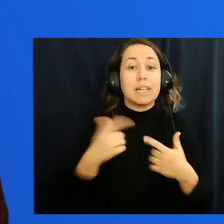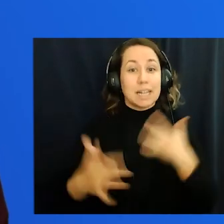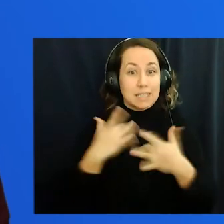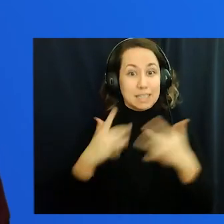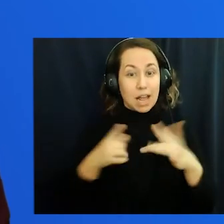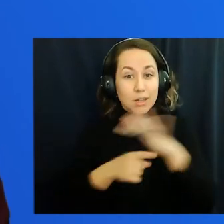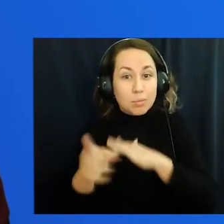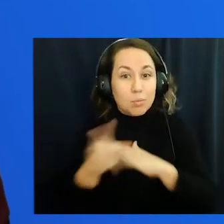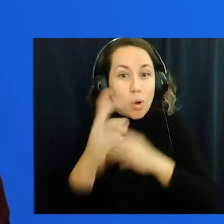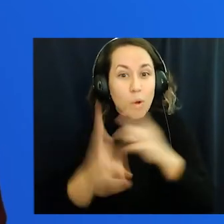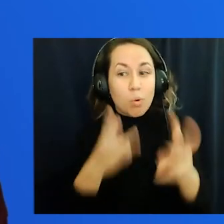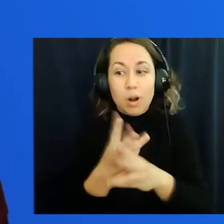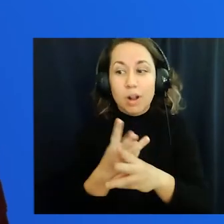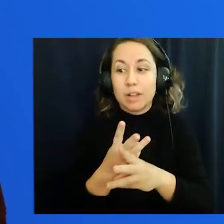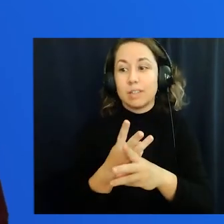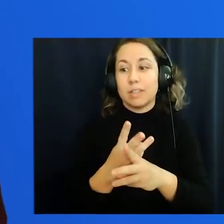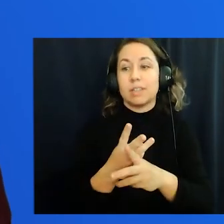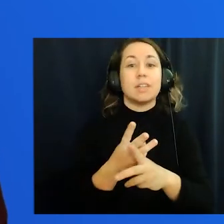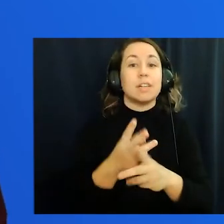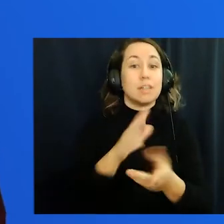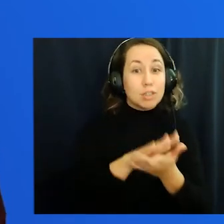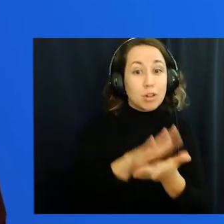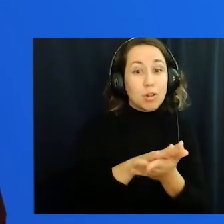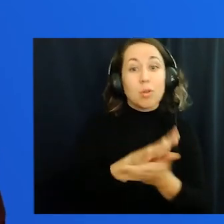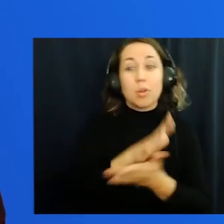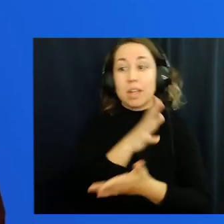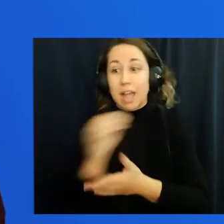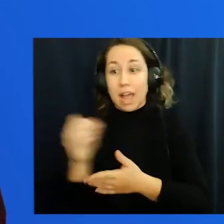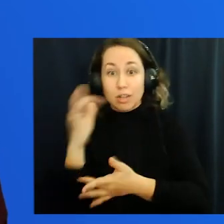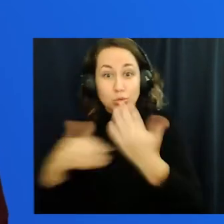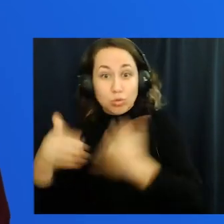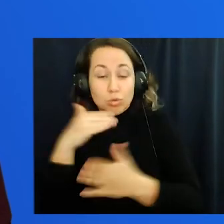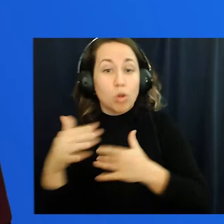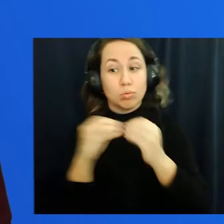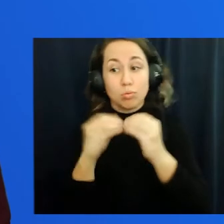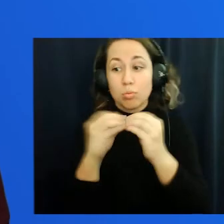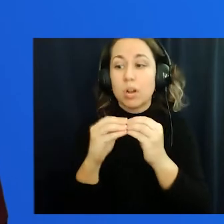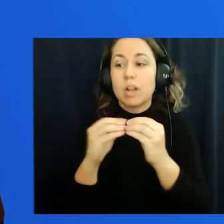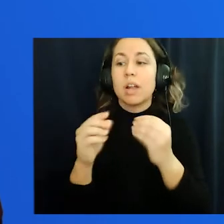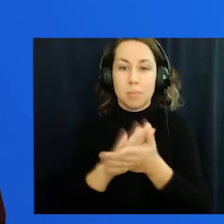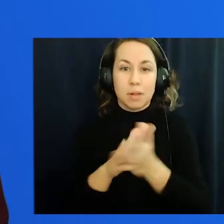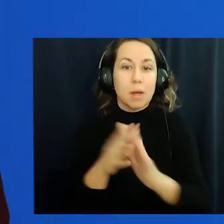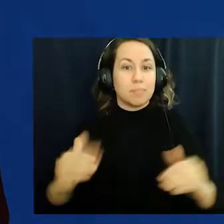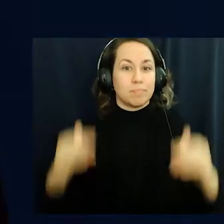mundo, ampliar mis horizontes académica y socialmente y ser un individuo mejor.